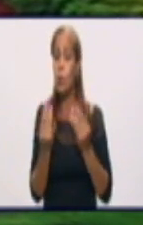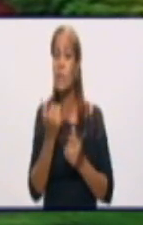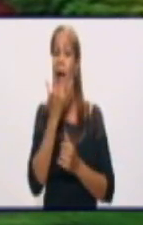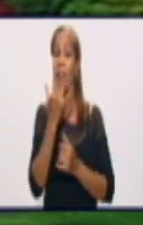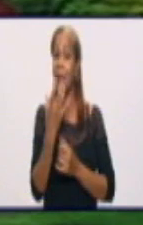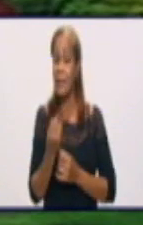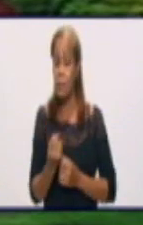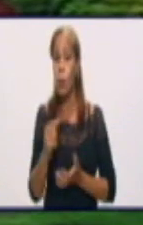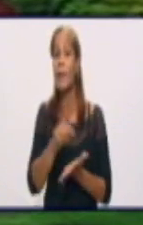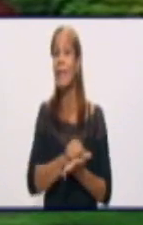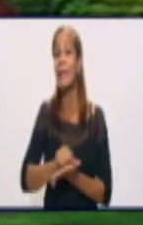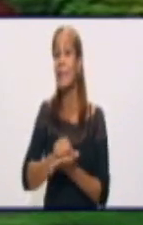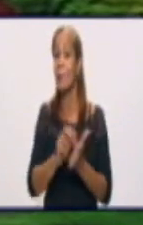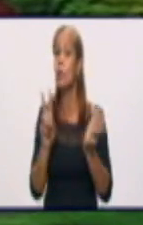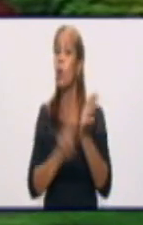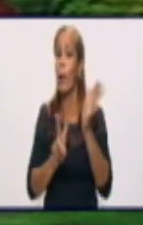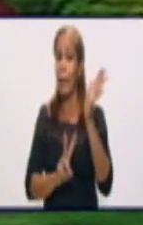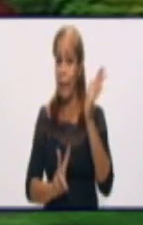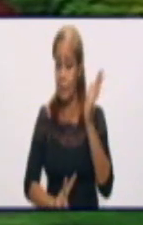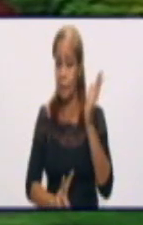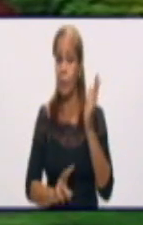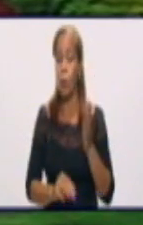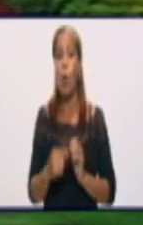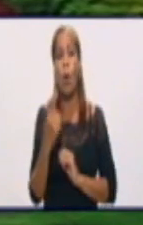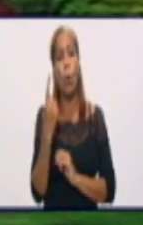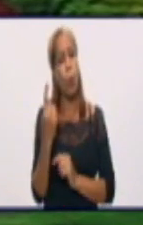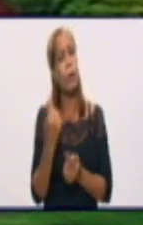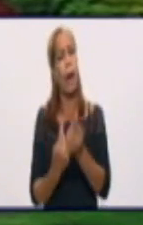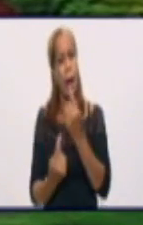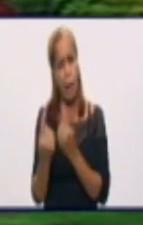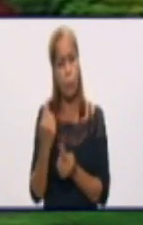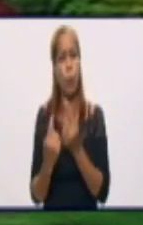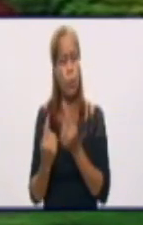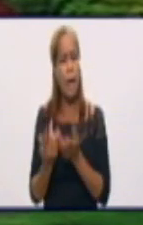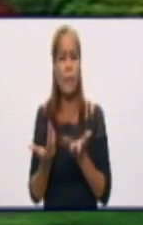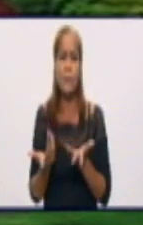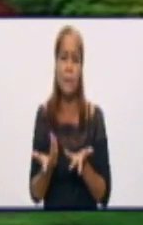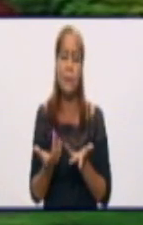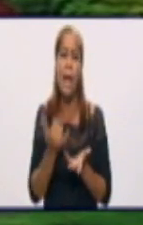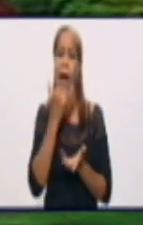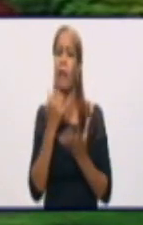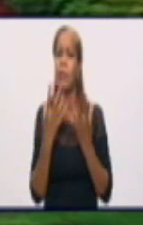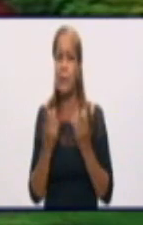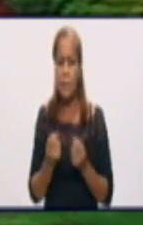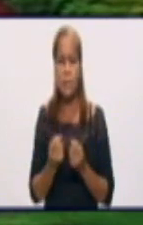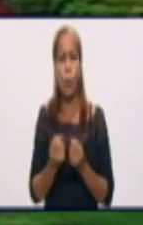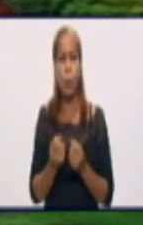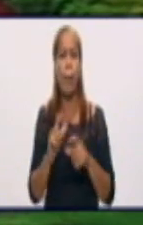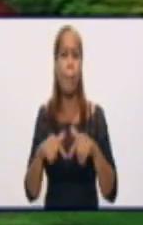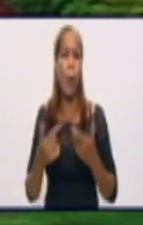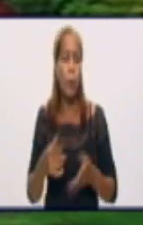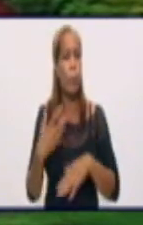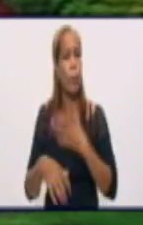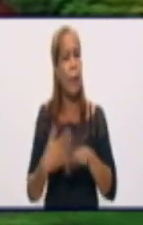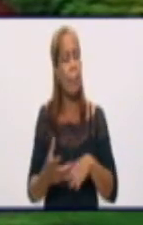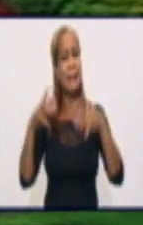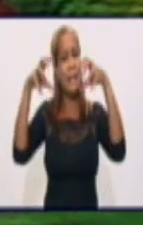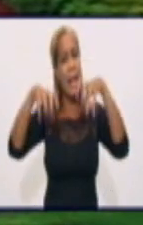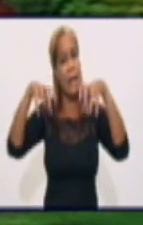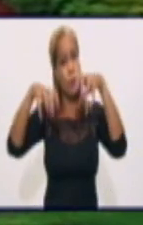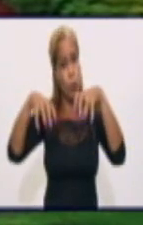eléctrico unas relacionadas por avería provocada a partir de las lluvias a los vientos en vayamos tuvimos la